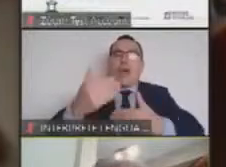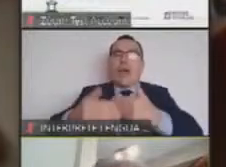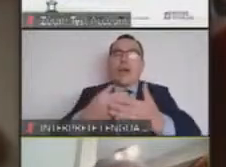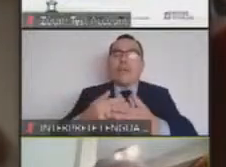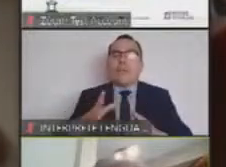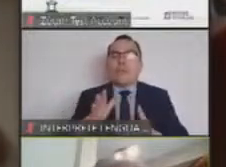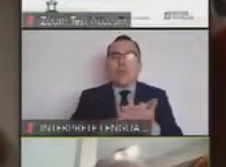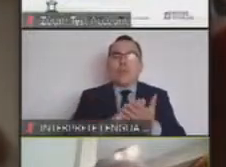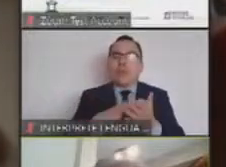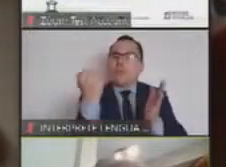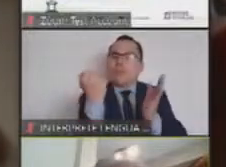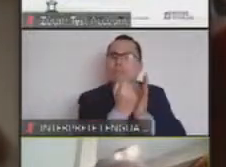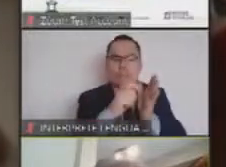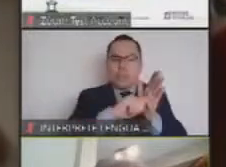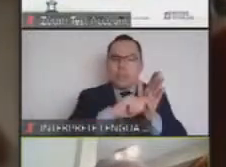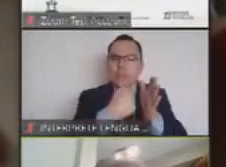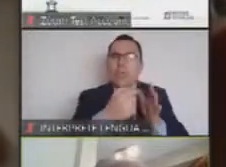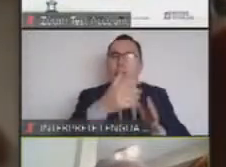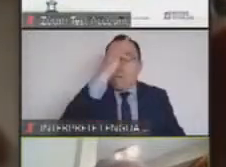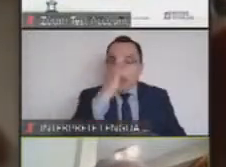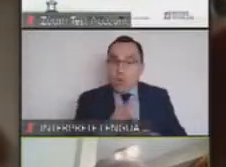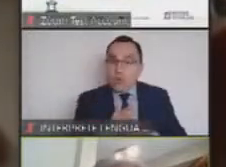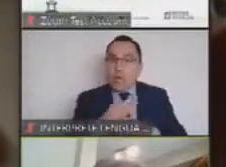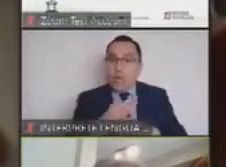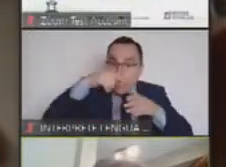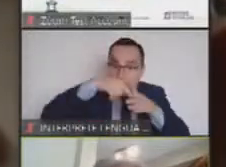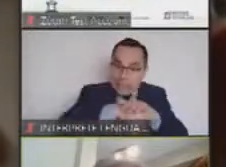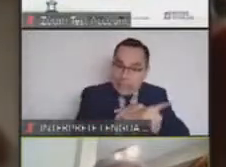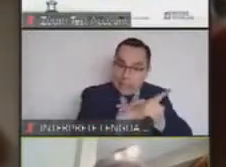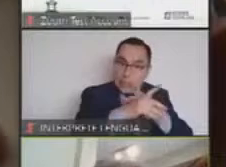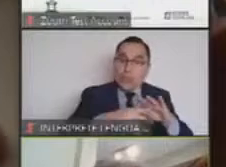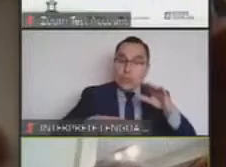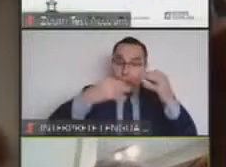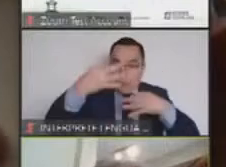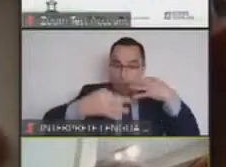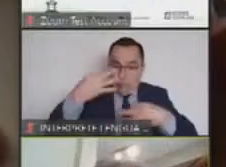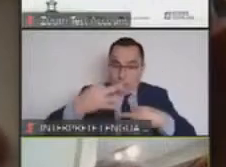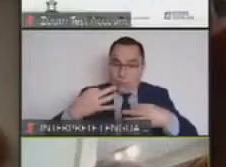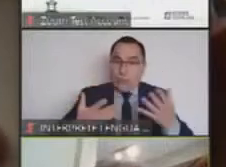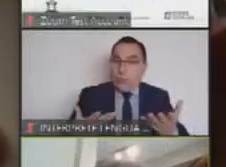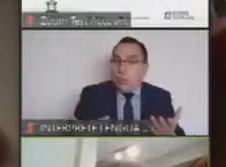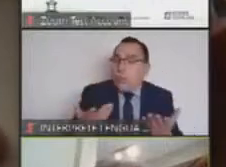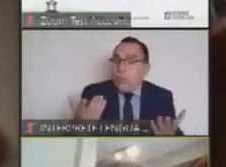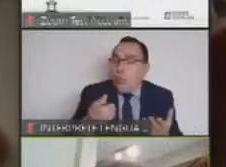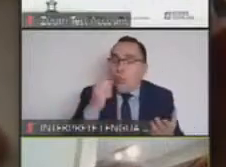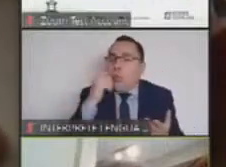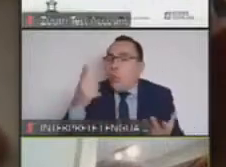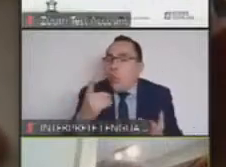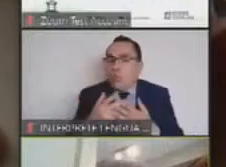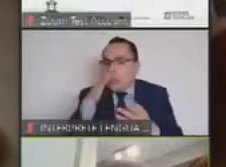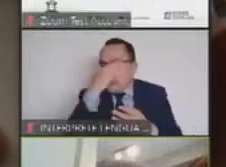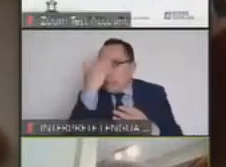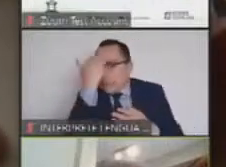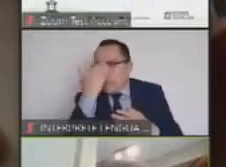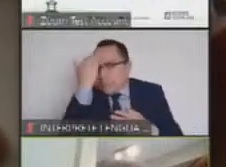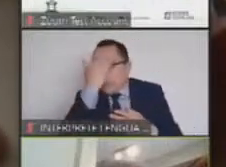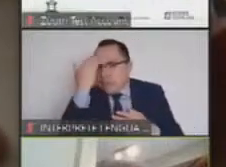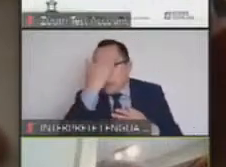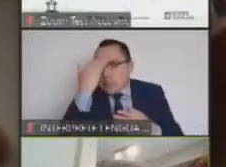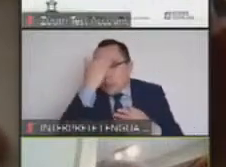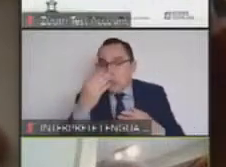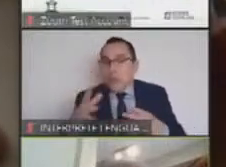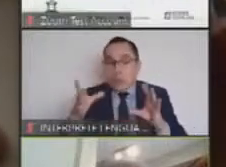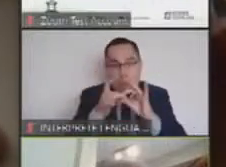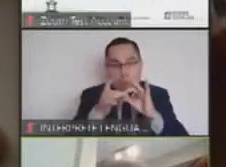contratación de funcionarios al interior del Poder Judicial, cuál es una preocupación con la que coinciden